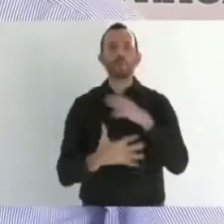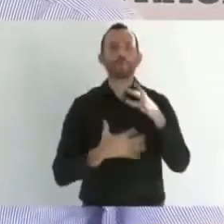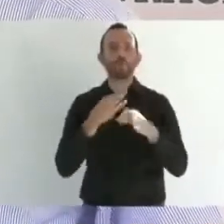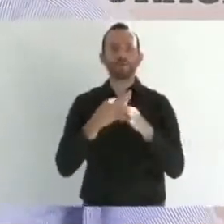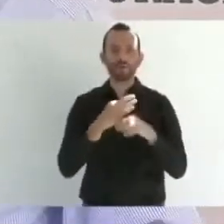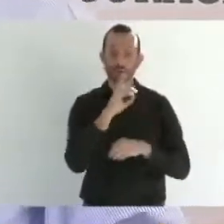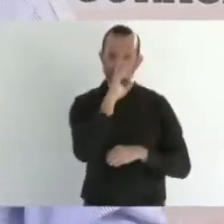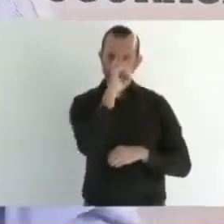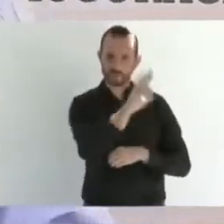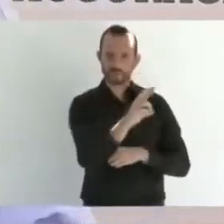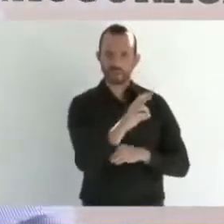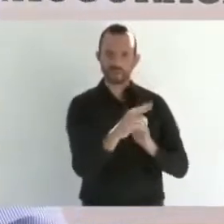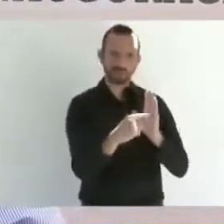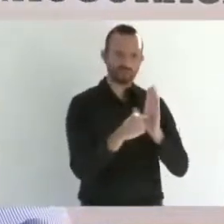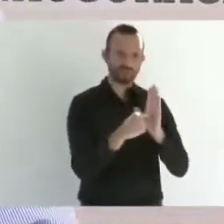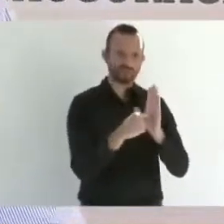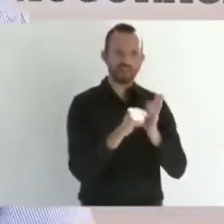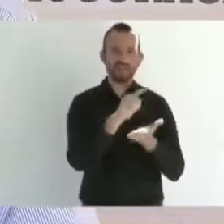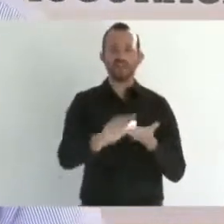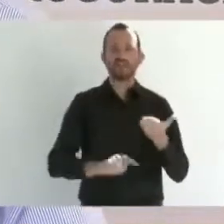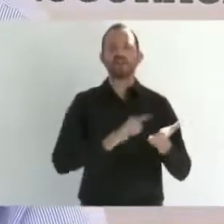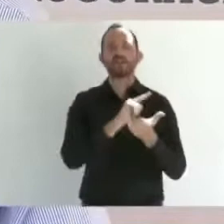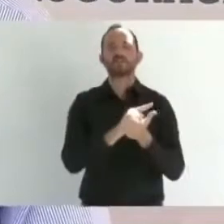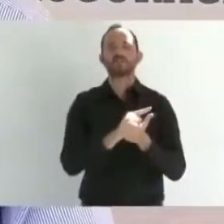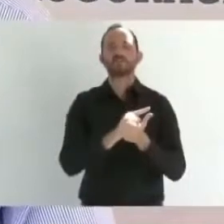en el artículo 127